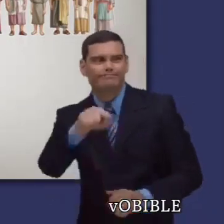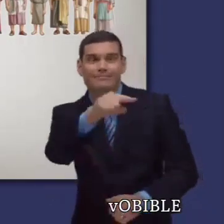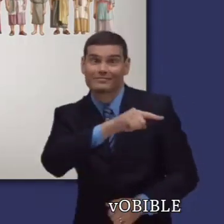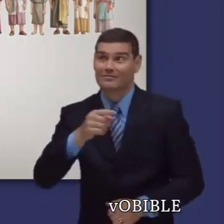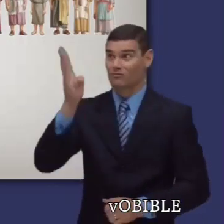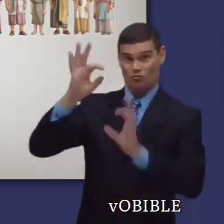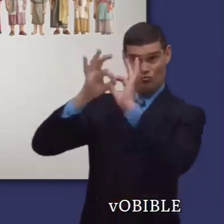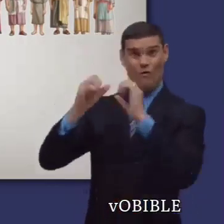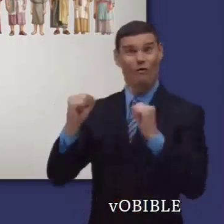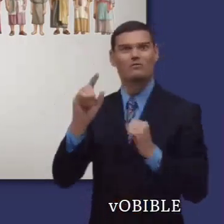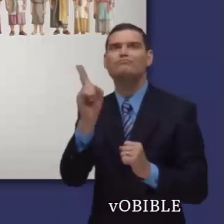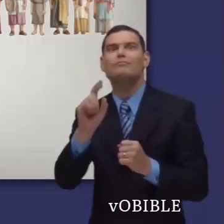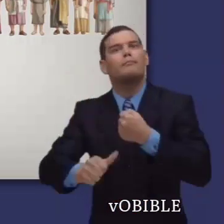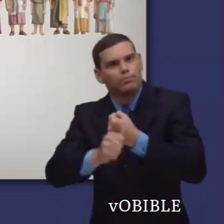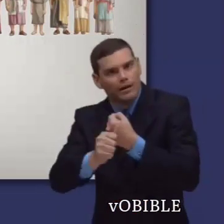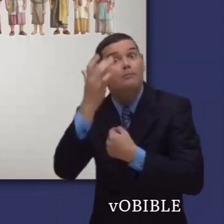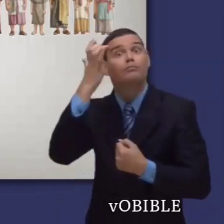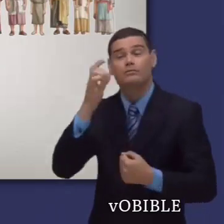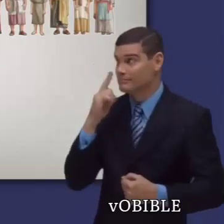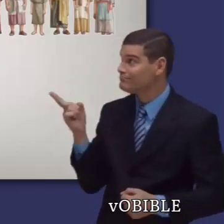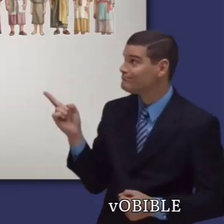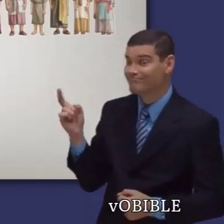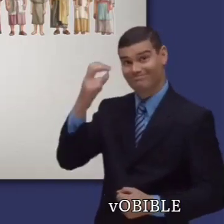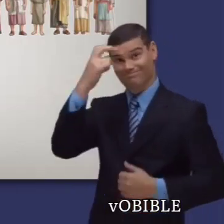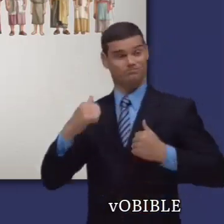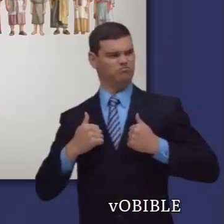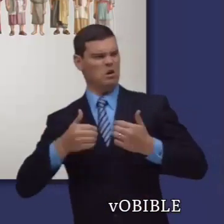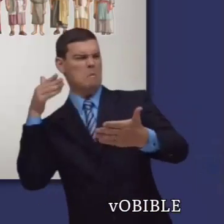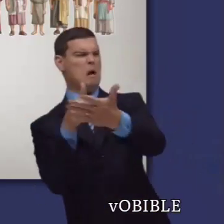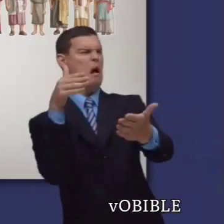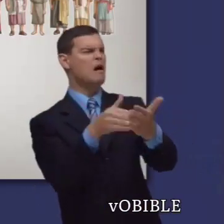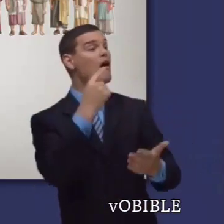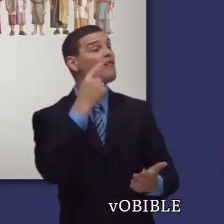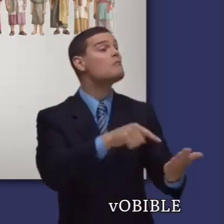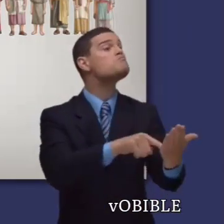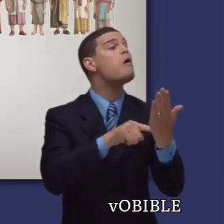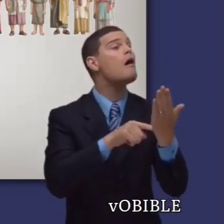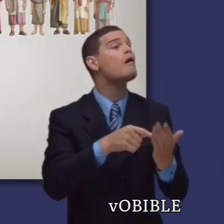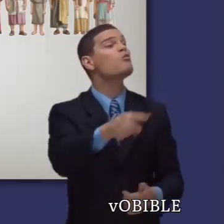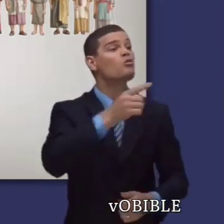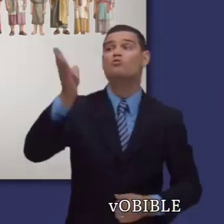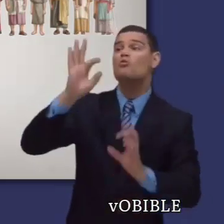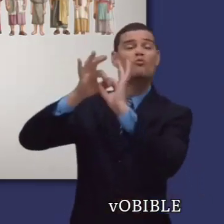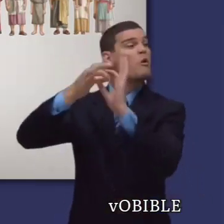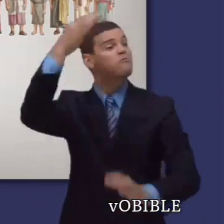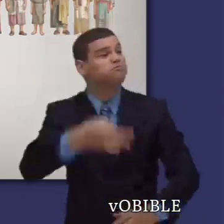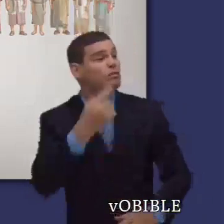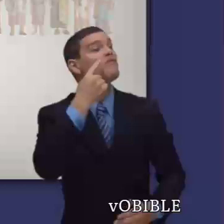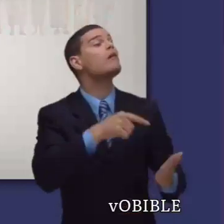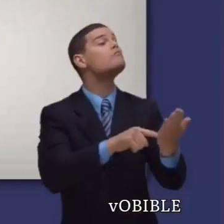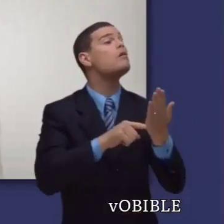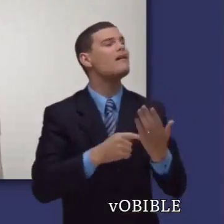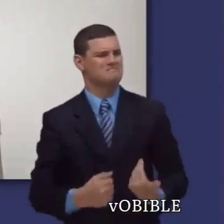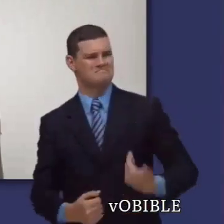seguidores. Es posible que los opositores afirmaran que los cristianos no tenían ninguna realidad visible que los ayudara a adorar a